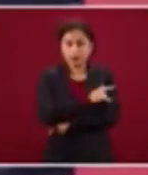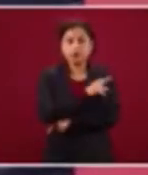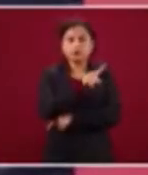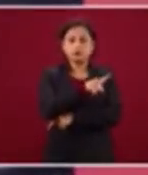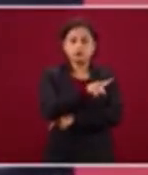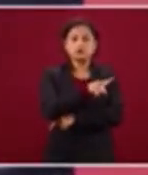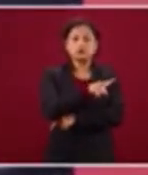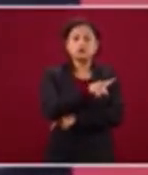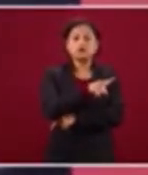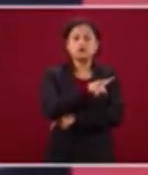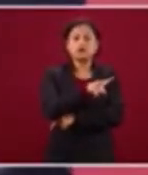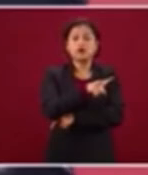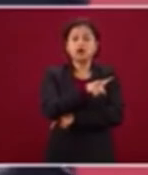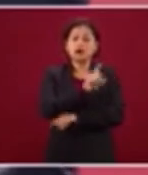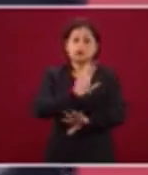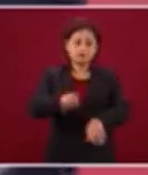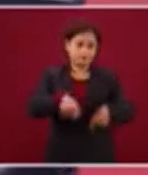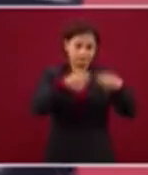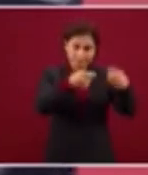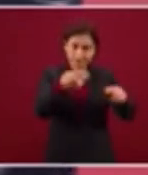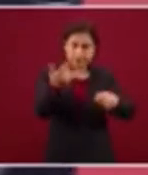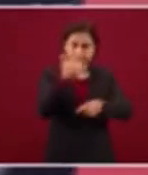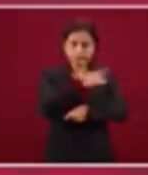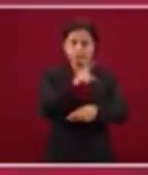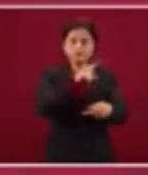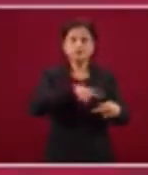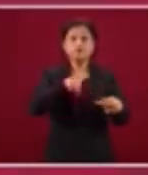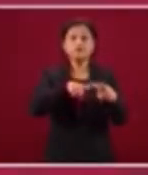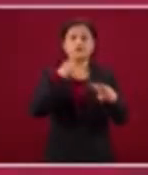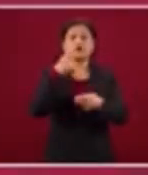mínimo de servicio.